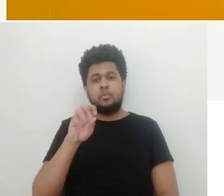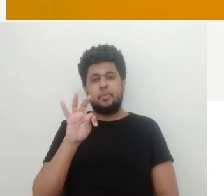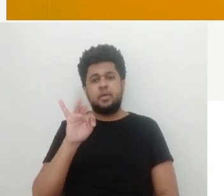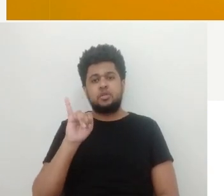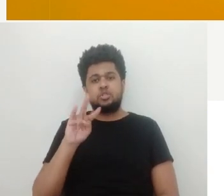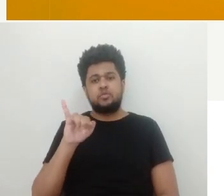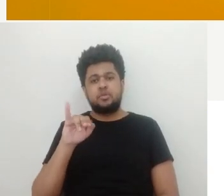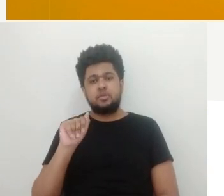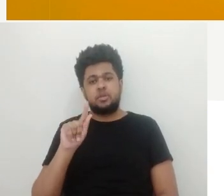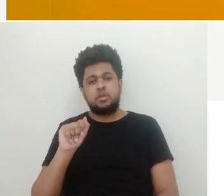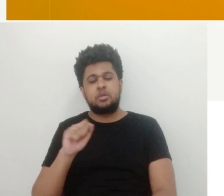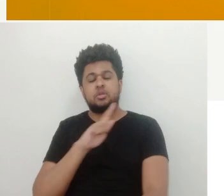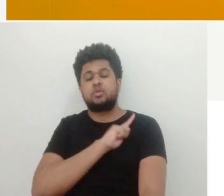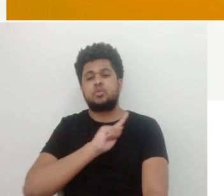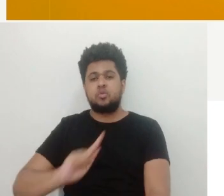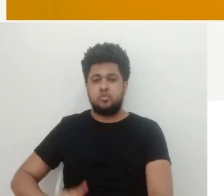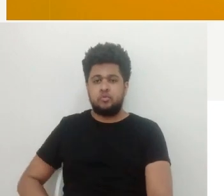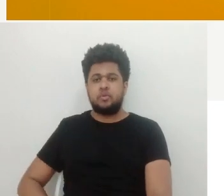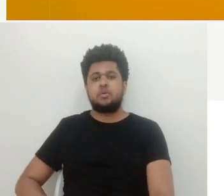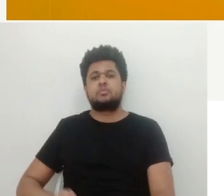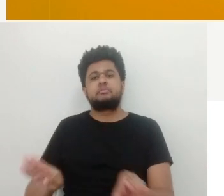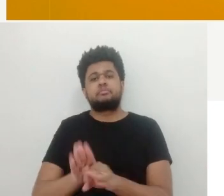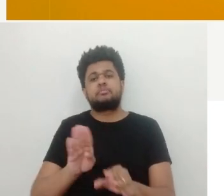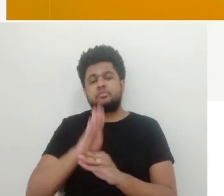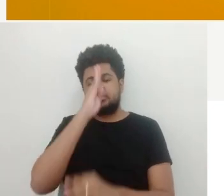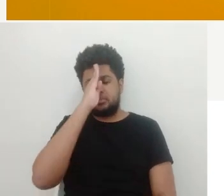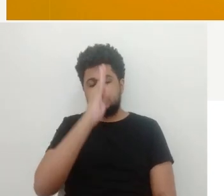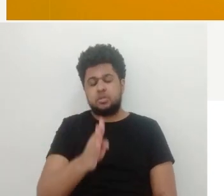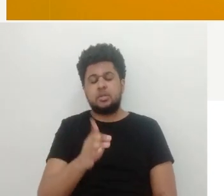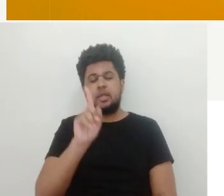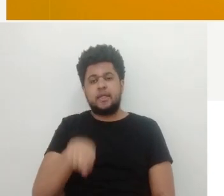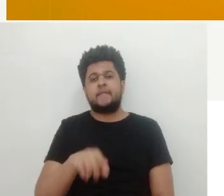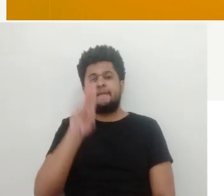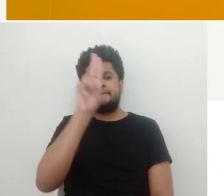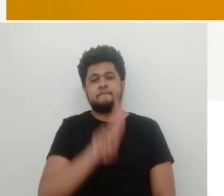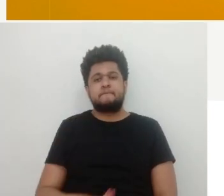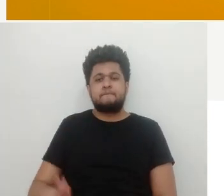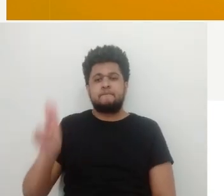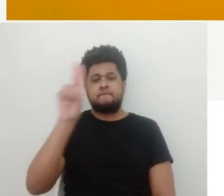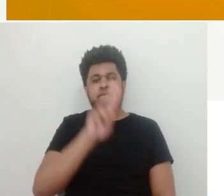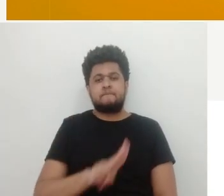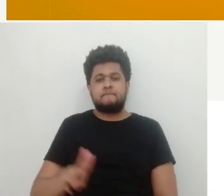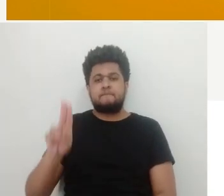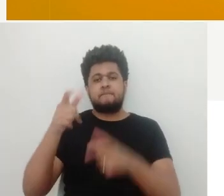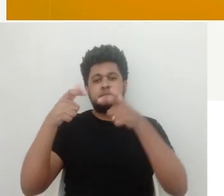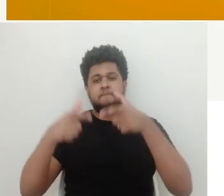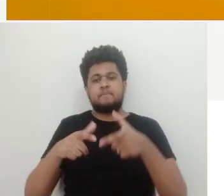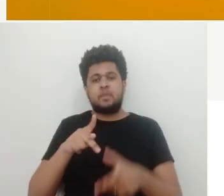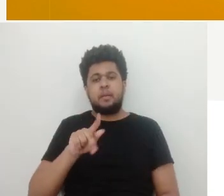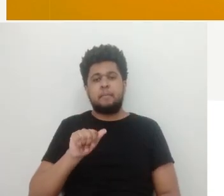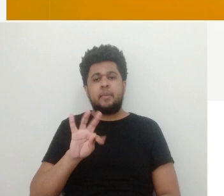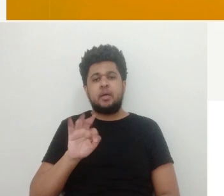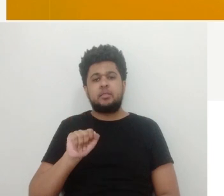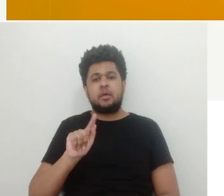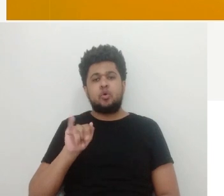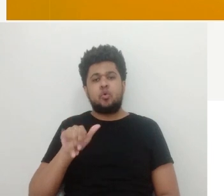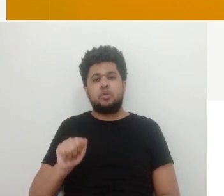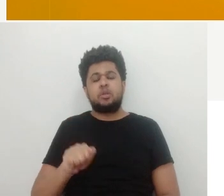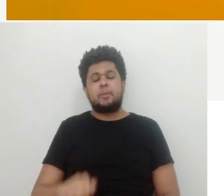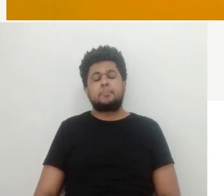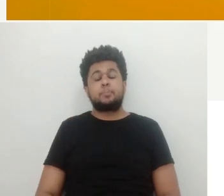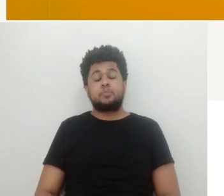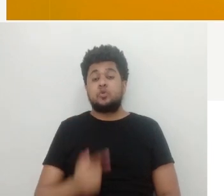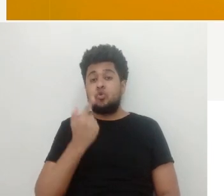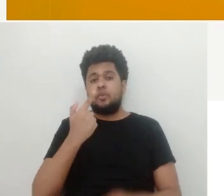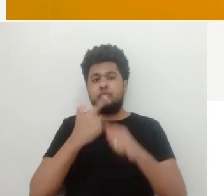Celeste. Quando ela chegou, eu disse: é uma honra ter sempre egressos participando da live. Então, passo a palavra